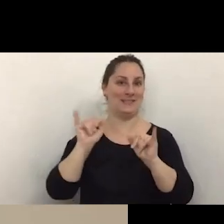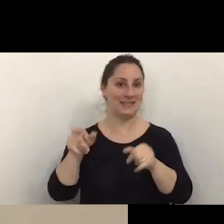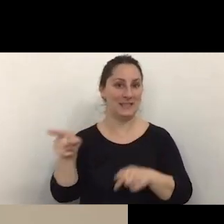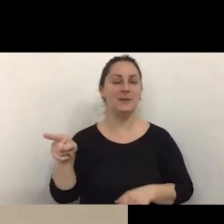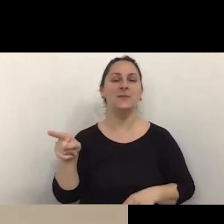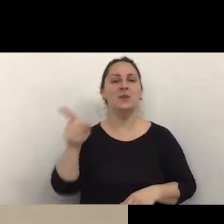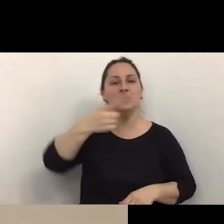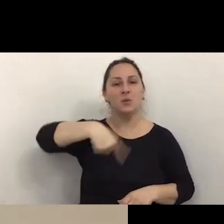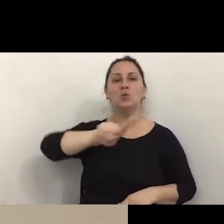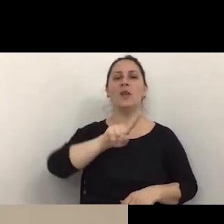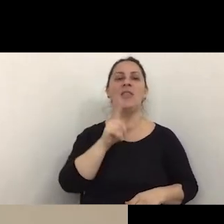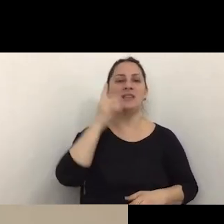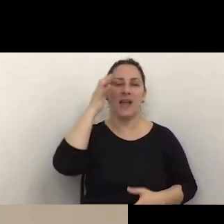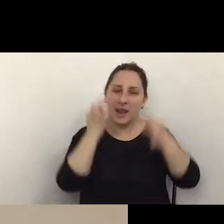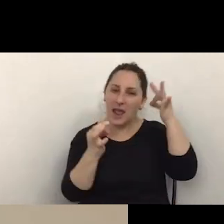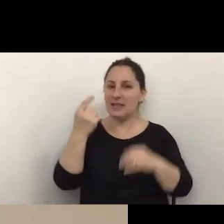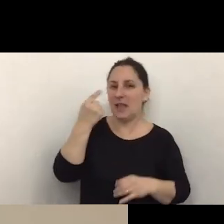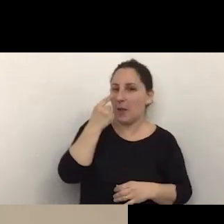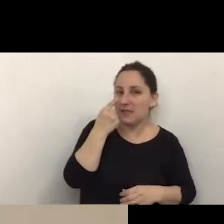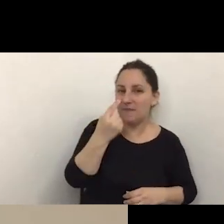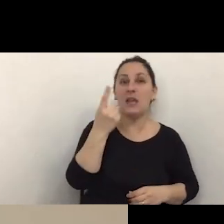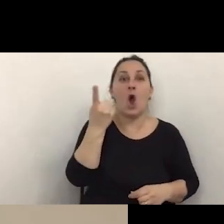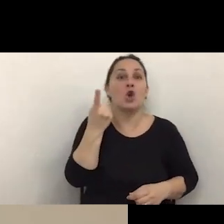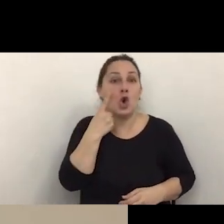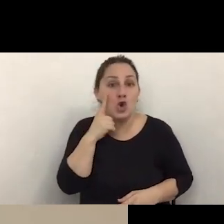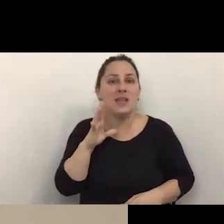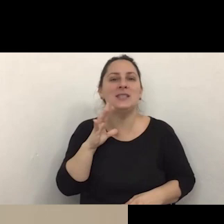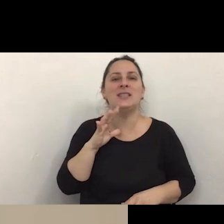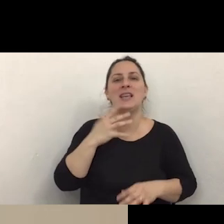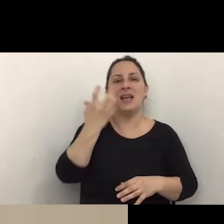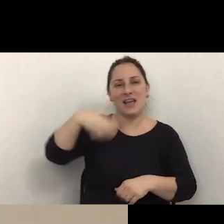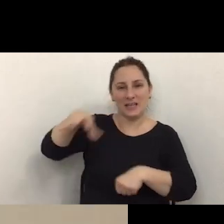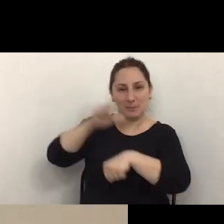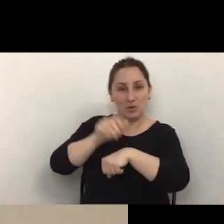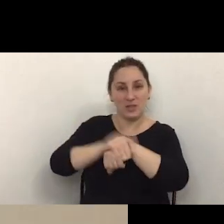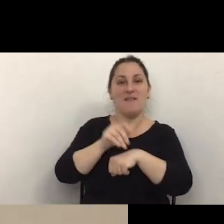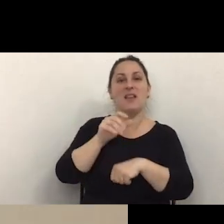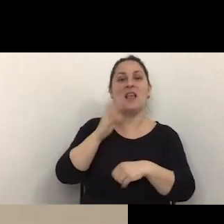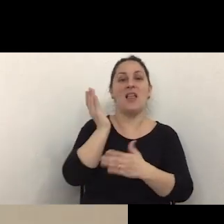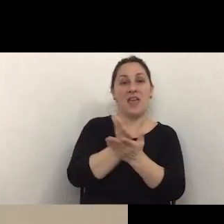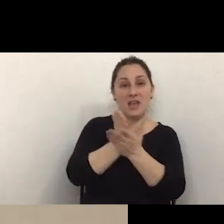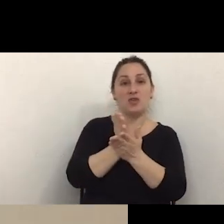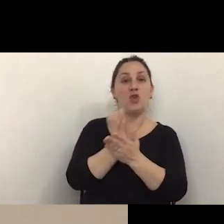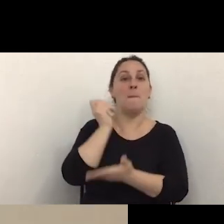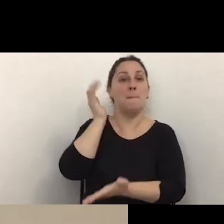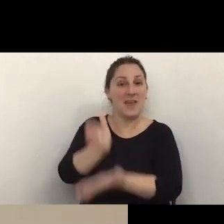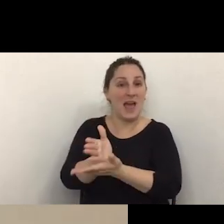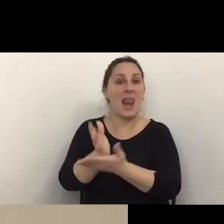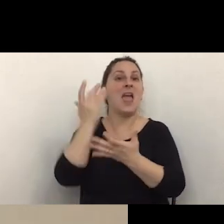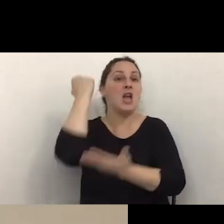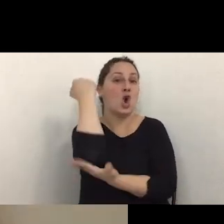también recurren, analizan, conocen jurisprudencia del campo del derecho penal